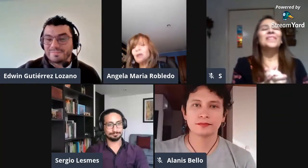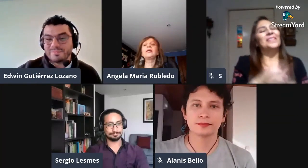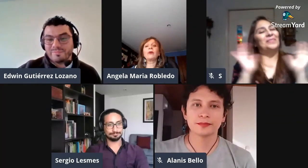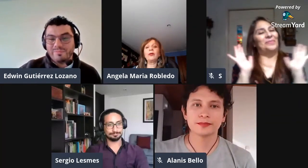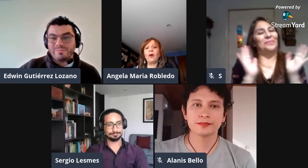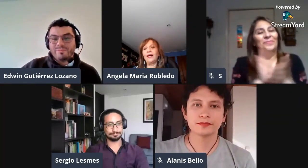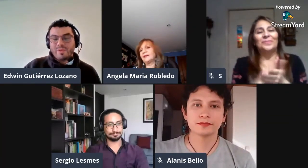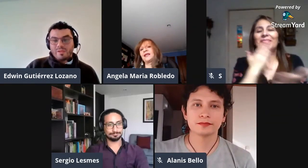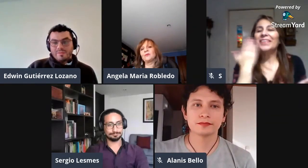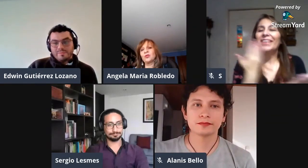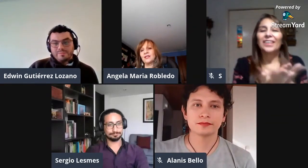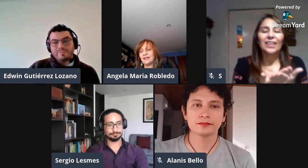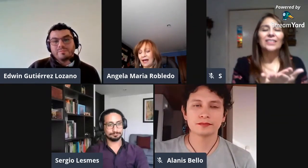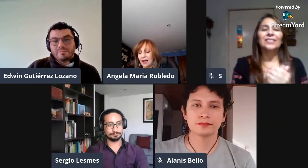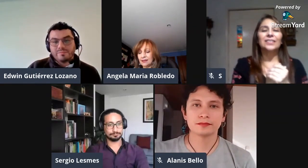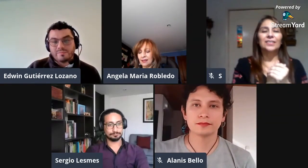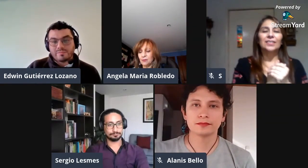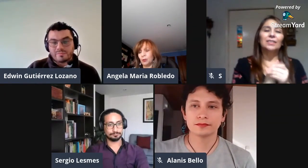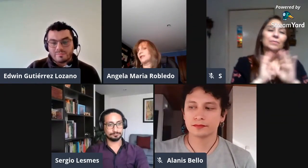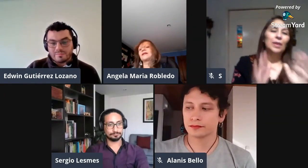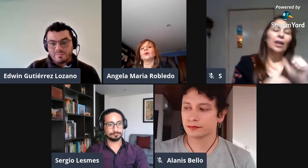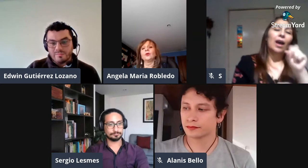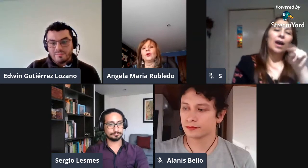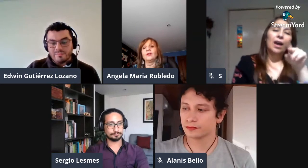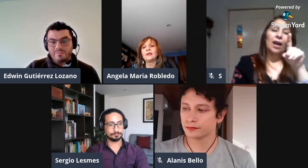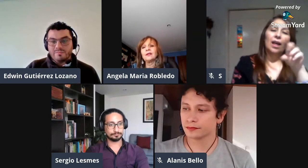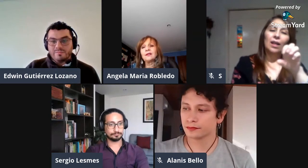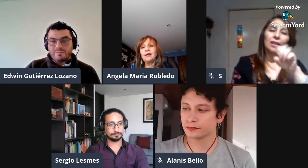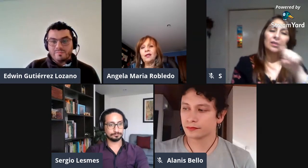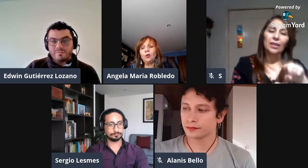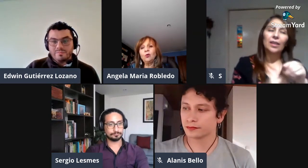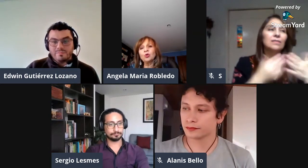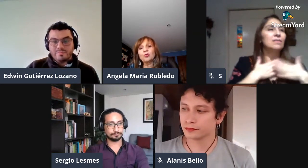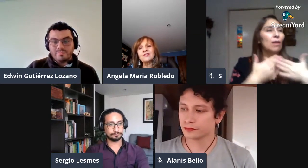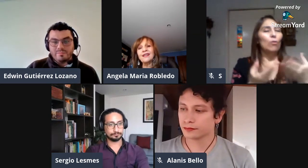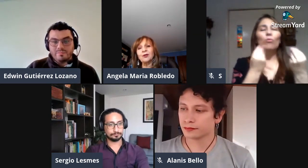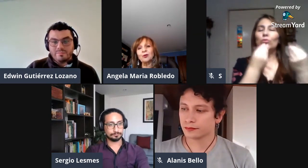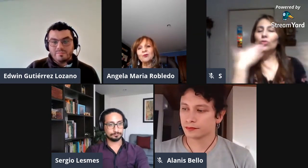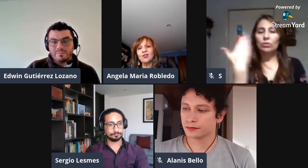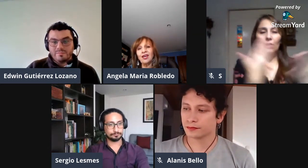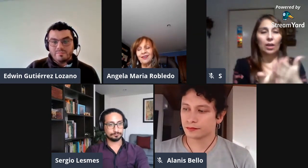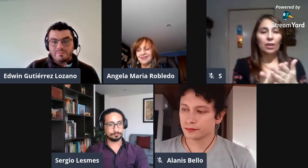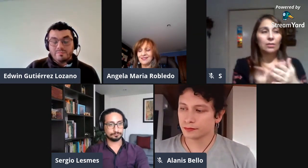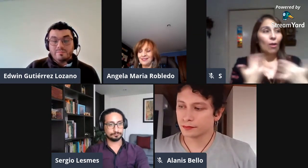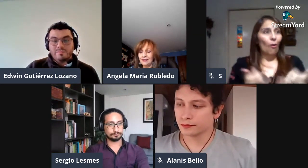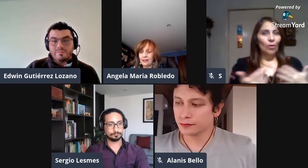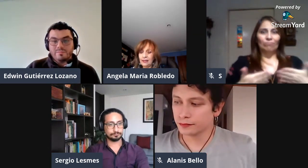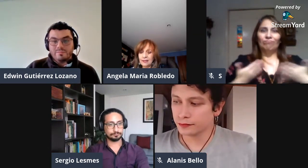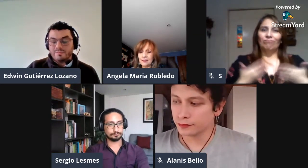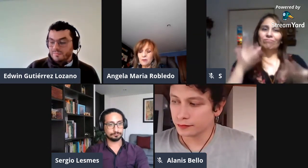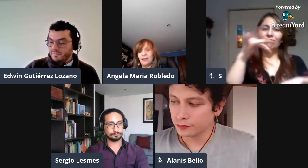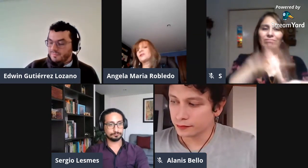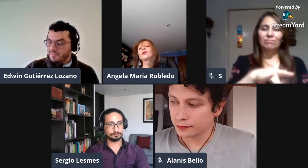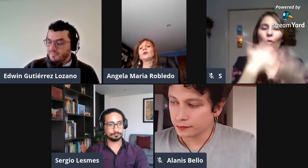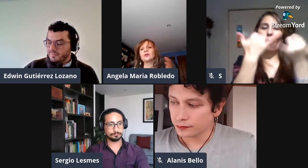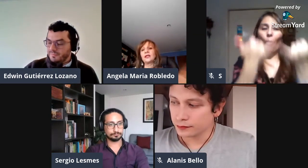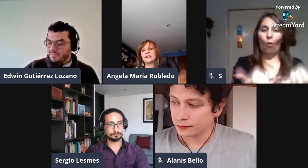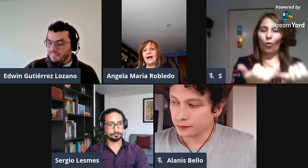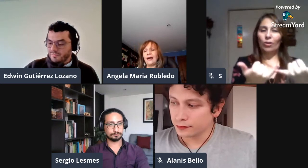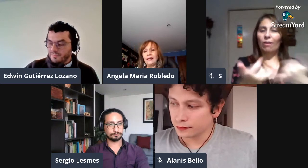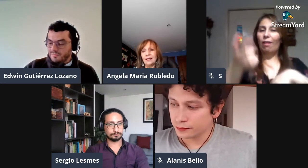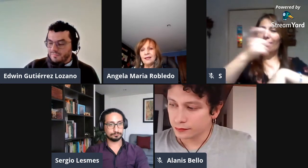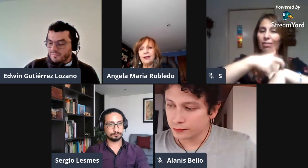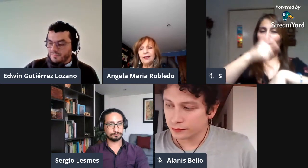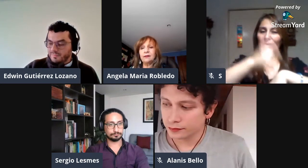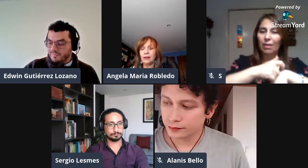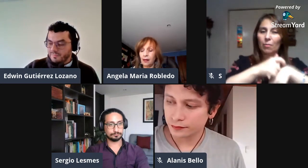Gracias, Edwin. Y bueno, Andrés, muchas gracias por el saludo. Un gusto estar con ustedes en este espacio de